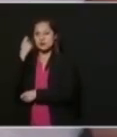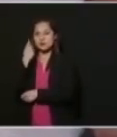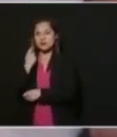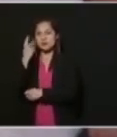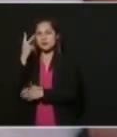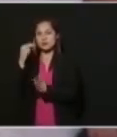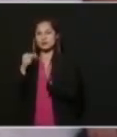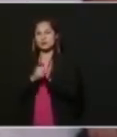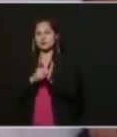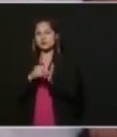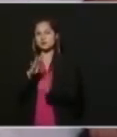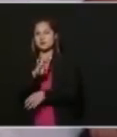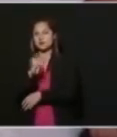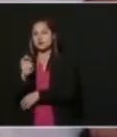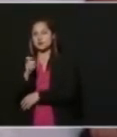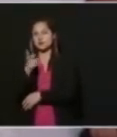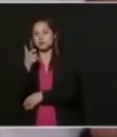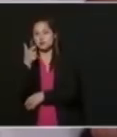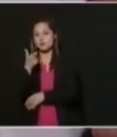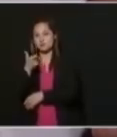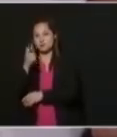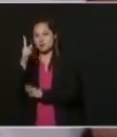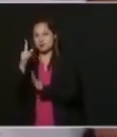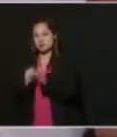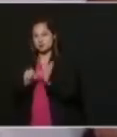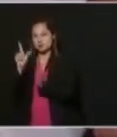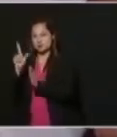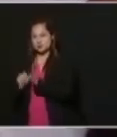2,400 pesos mensuales.